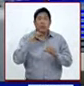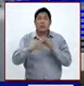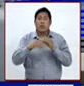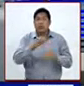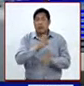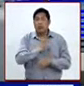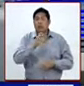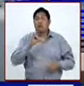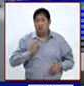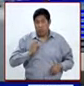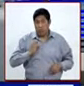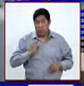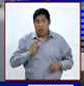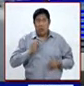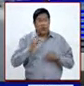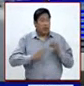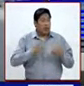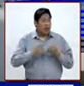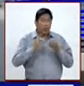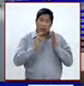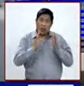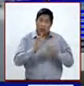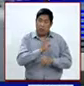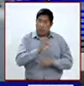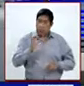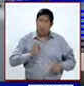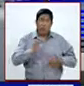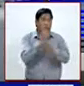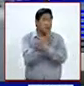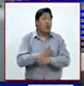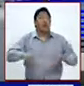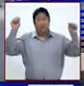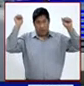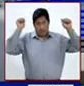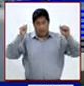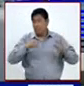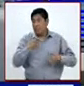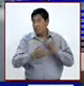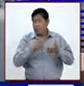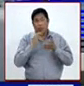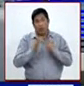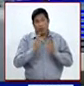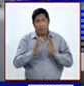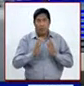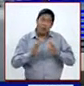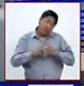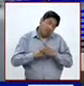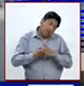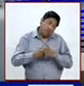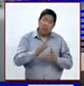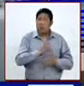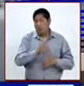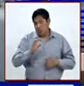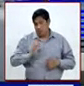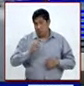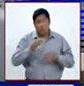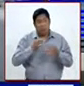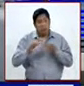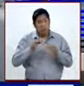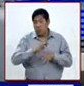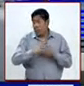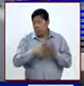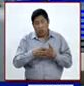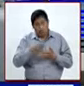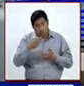la comisión respectiva, que se habla de la comisión de autonomías para poder iniciar este tratamiento. Iniciará en el comité, como ayer lo explicamos, sí, para que siga todo